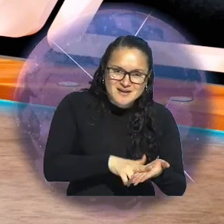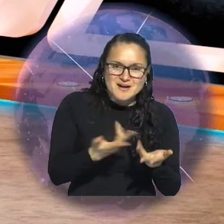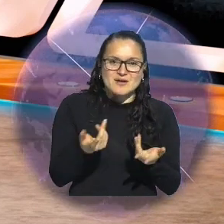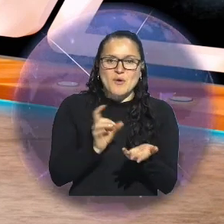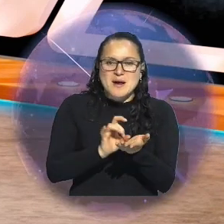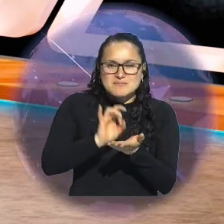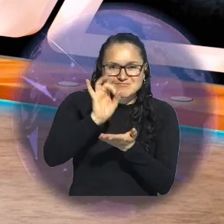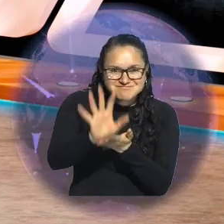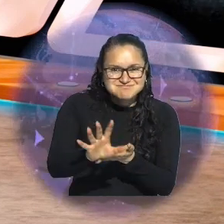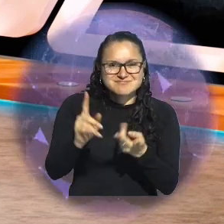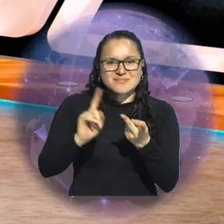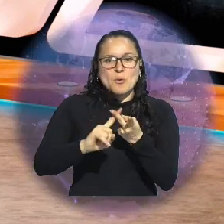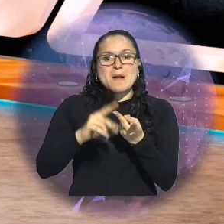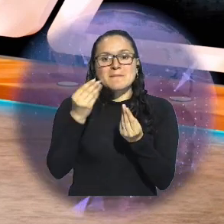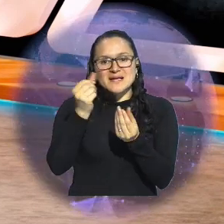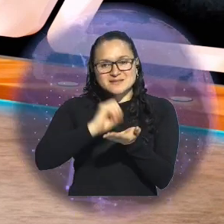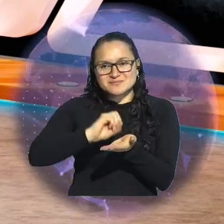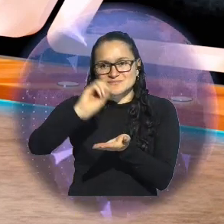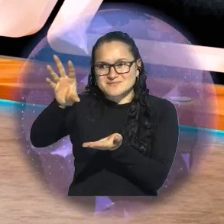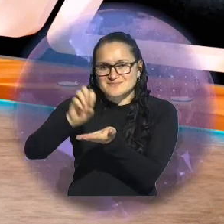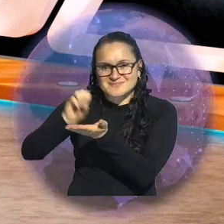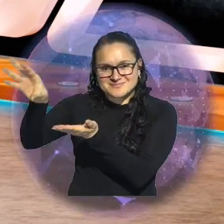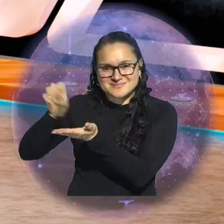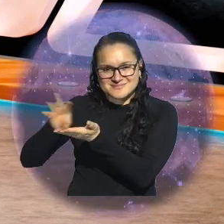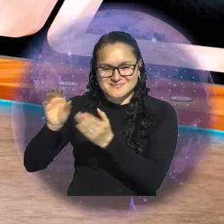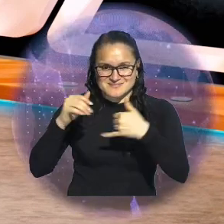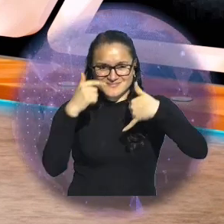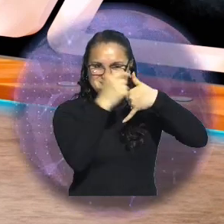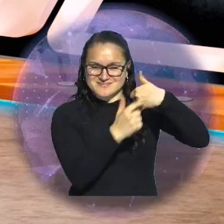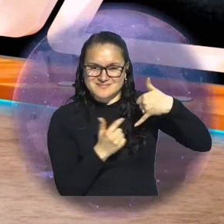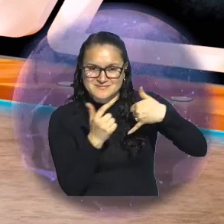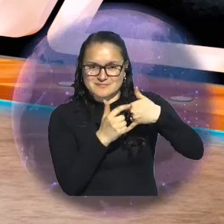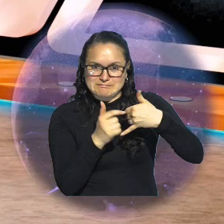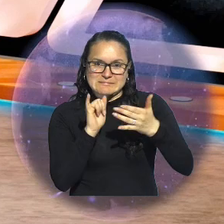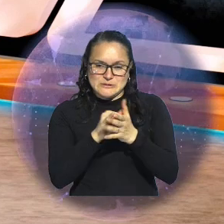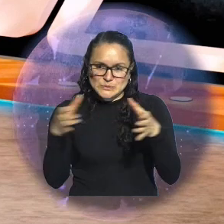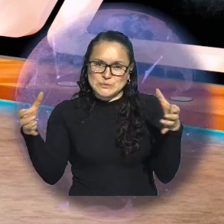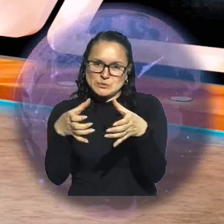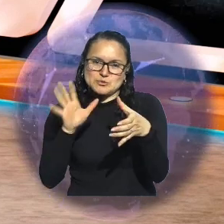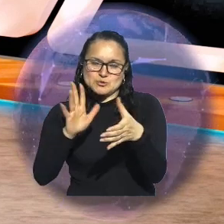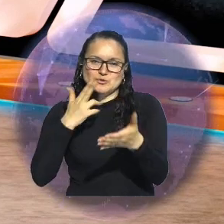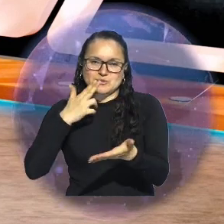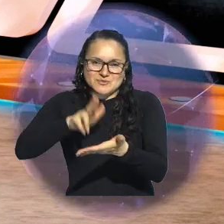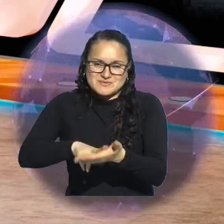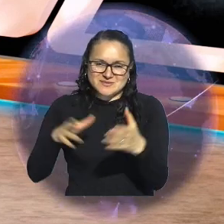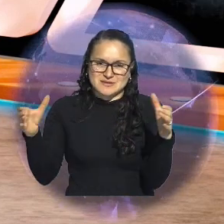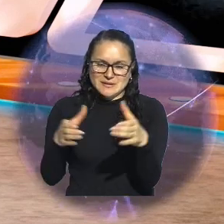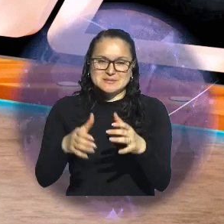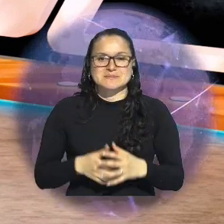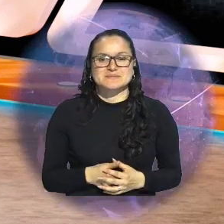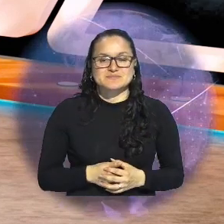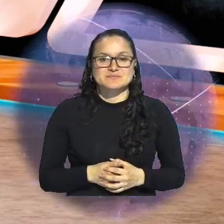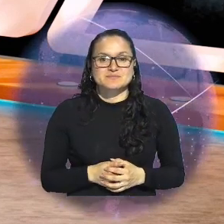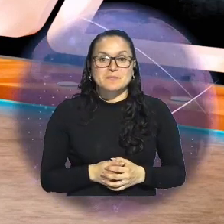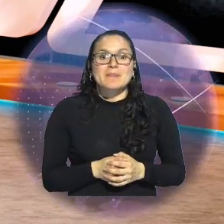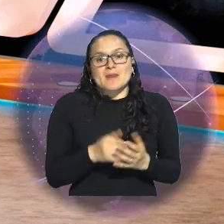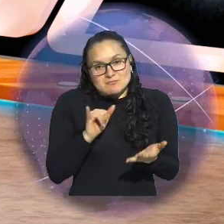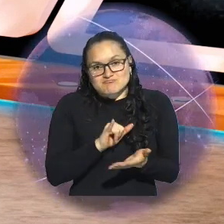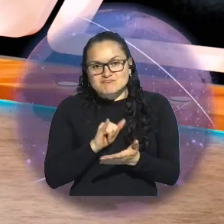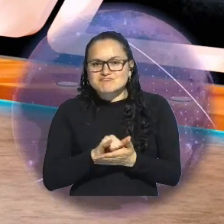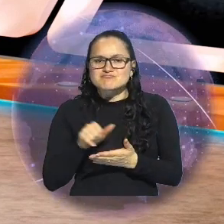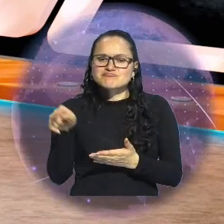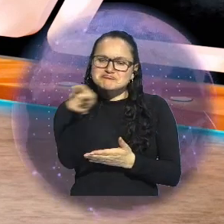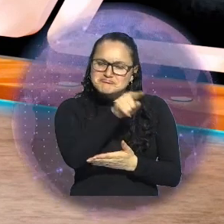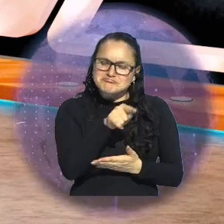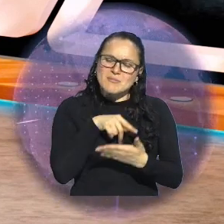si los nacionales estos últimos como parte del sector postal de esta forma ponemos a disposición de los lectores un